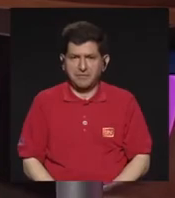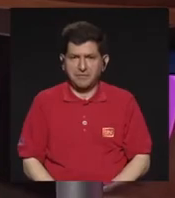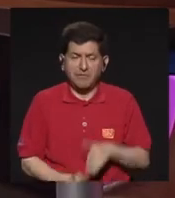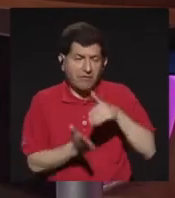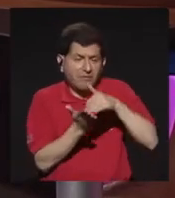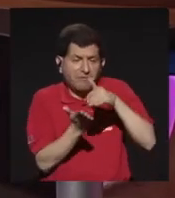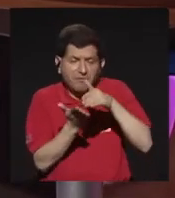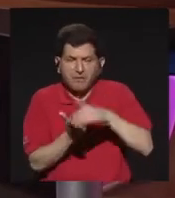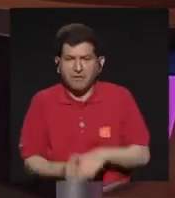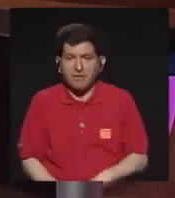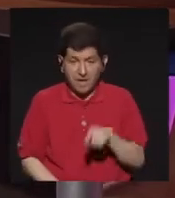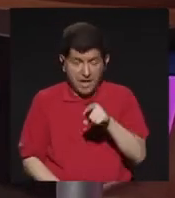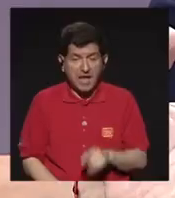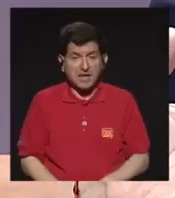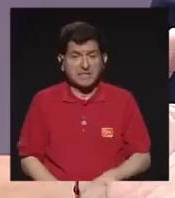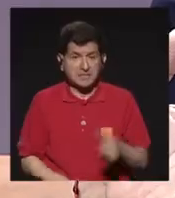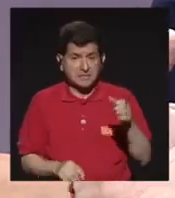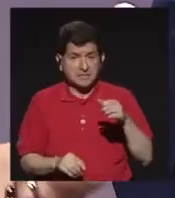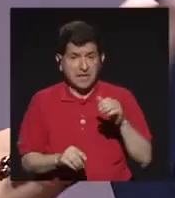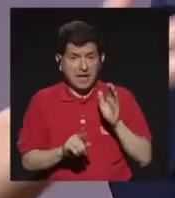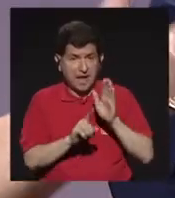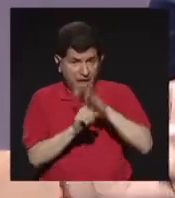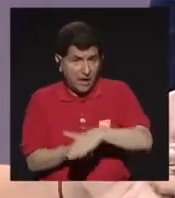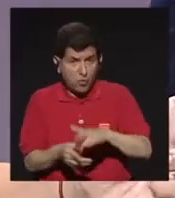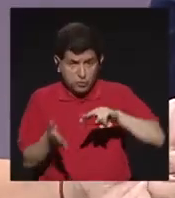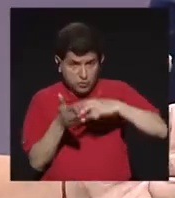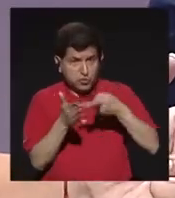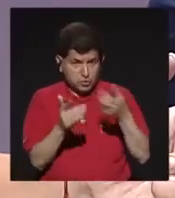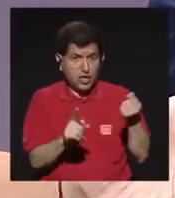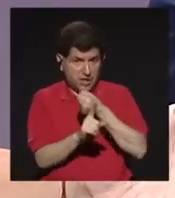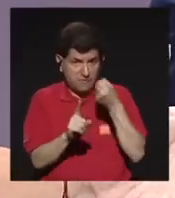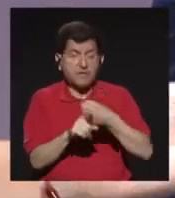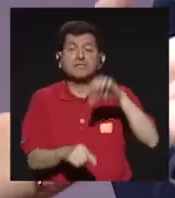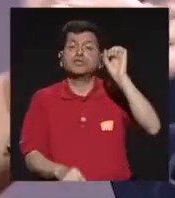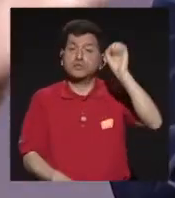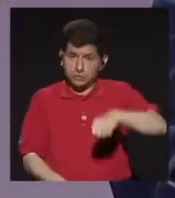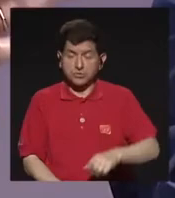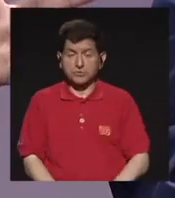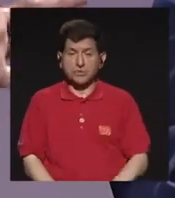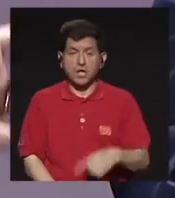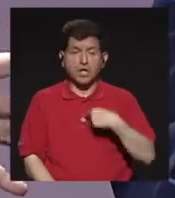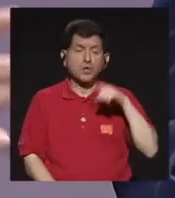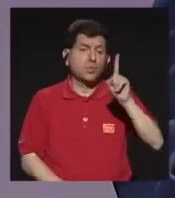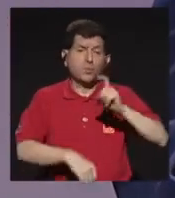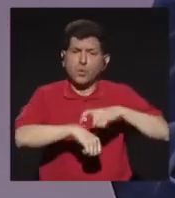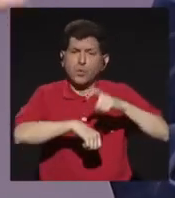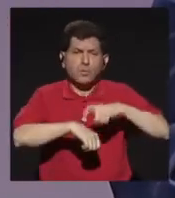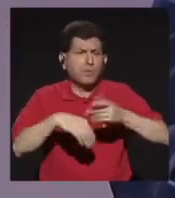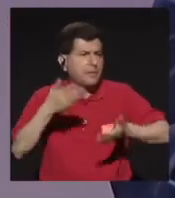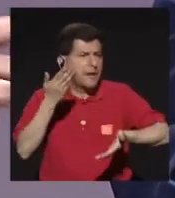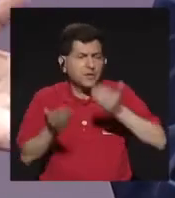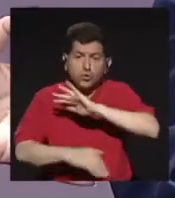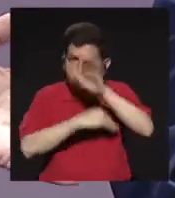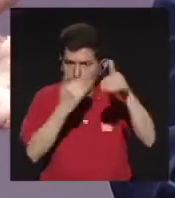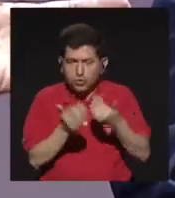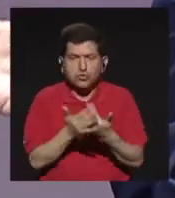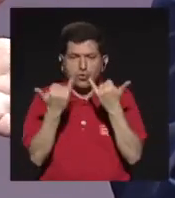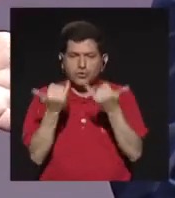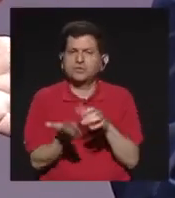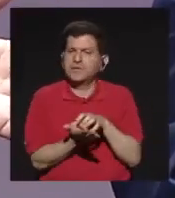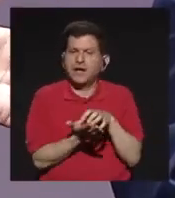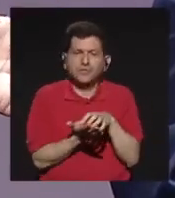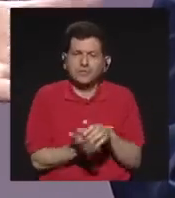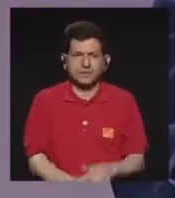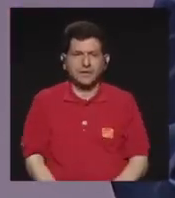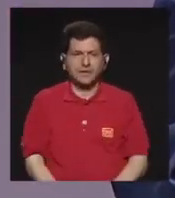Entonces, acoso entendido como violencia. Realmente es una violencia y hace que uno en algún momento, yo creo que todas nos lo hemos dudado,